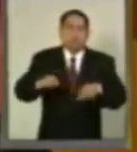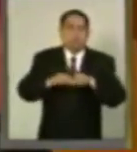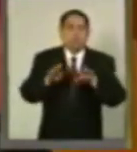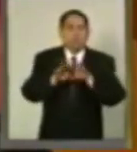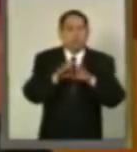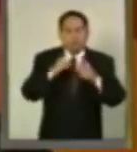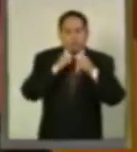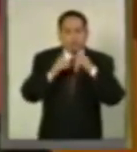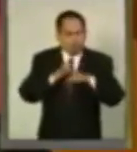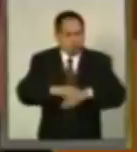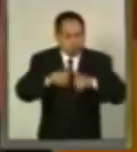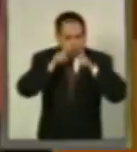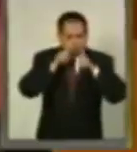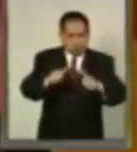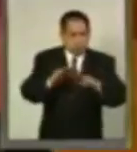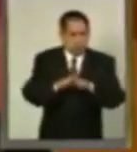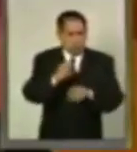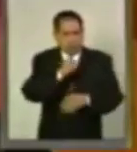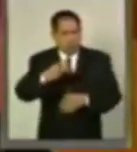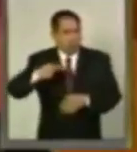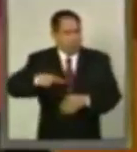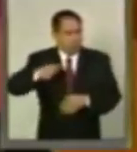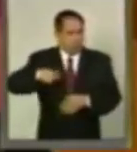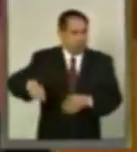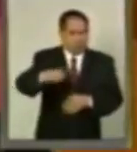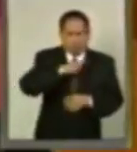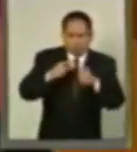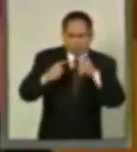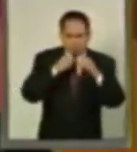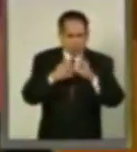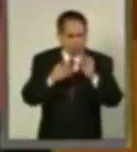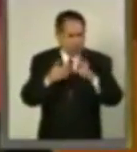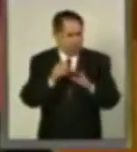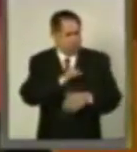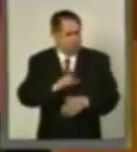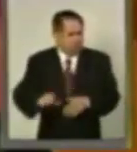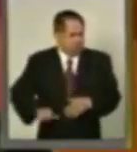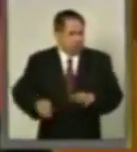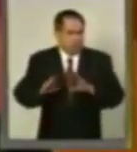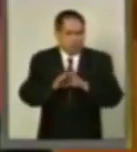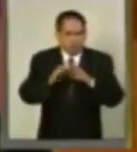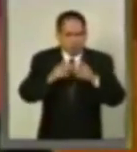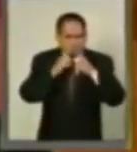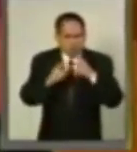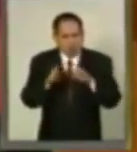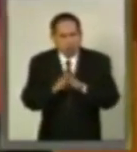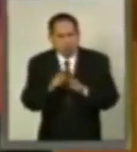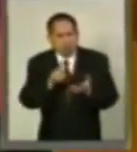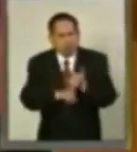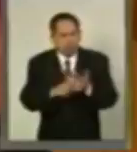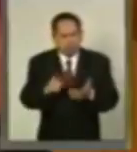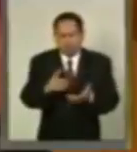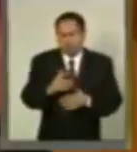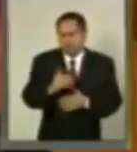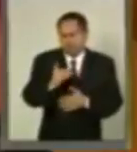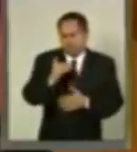la atención de las preocupaciones de dichos alcaldes han sido hasta ahora